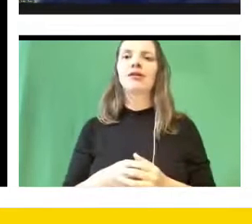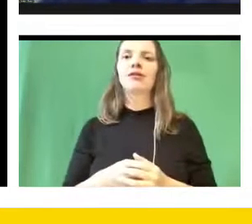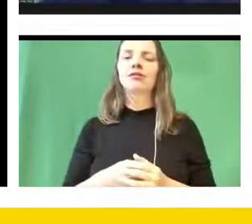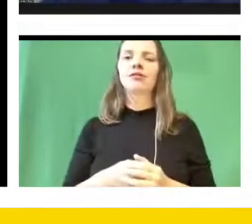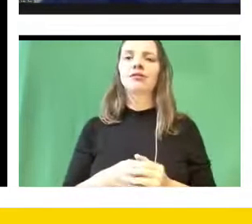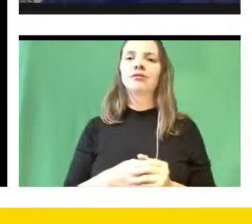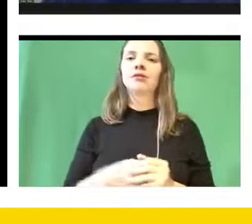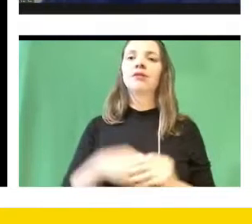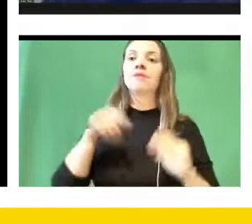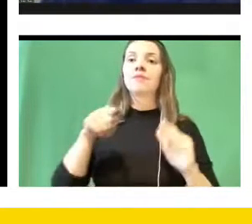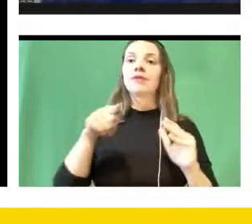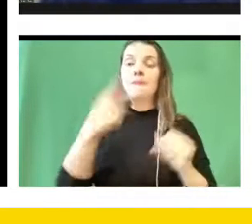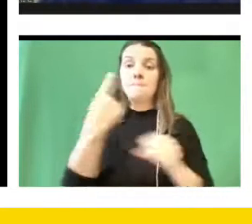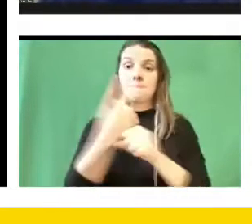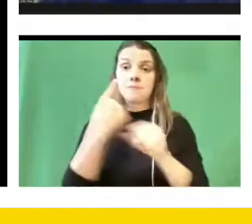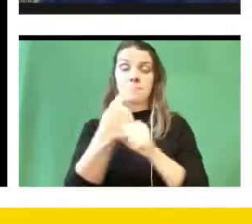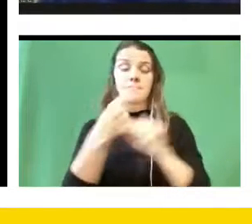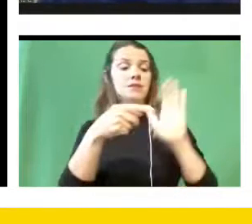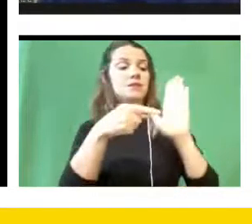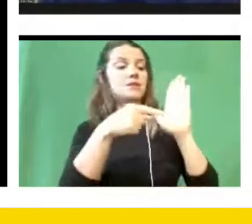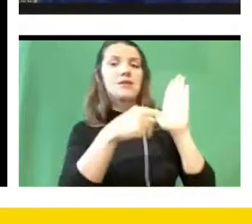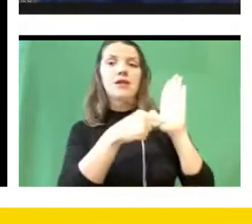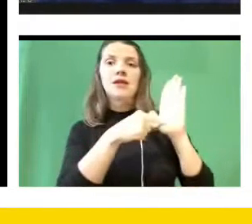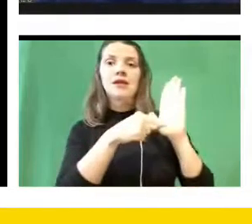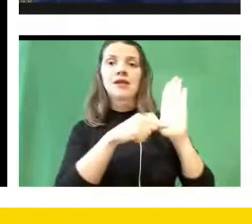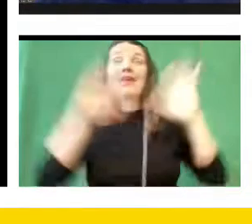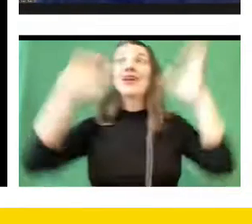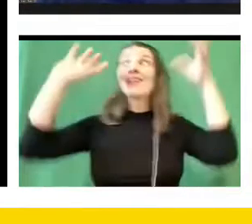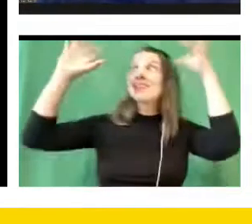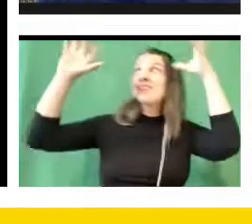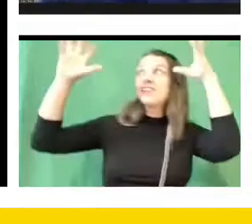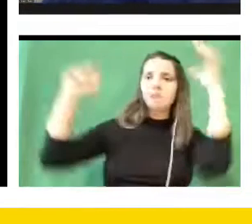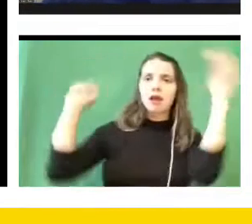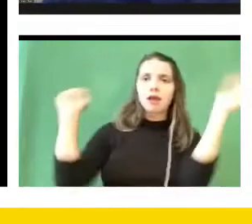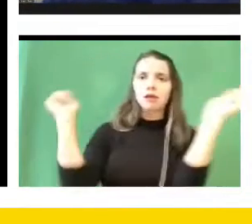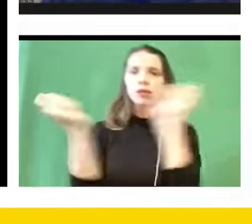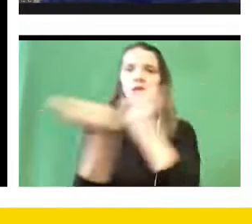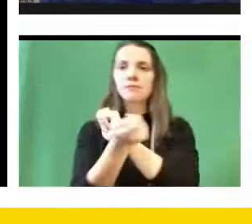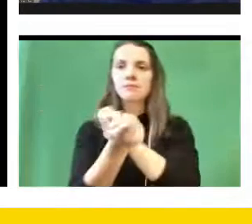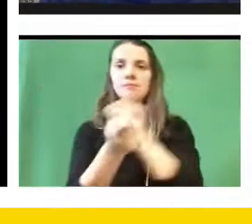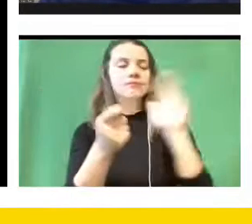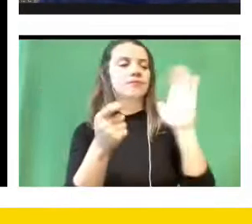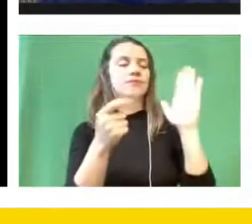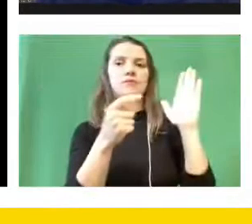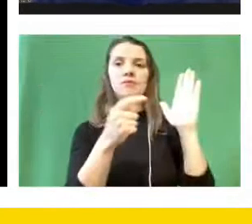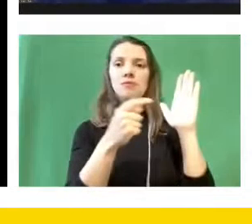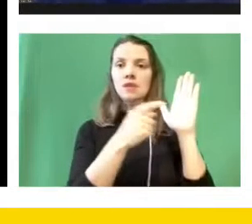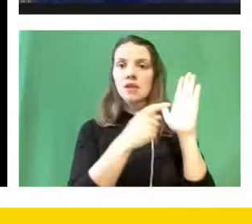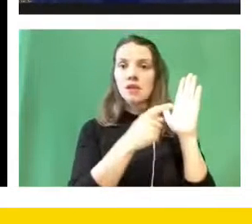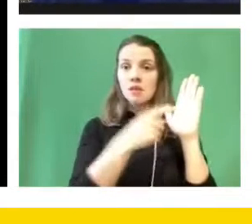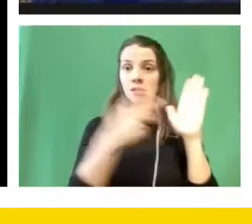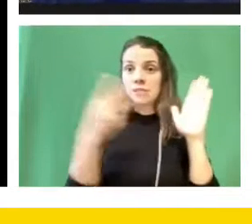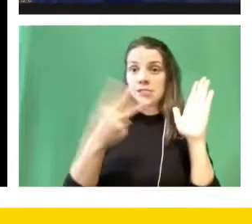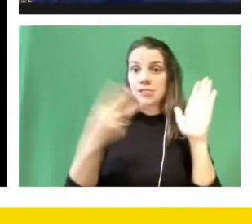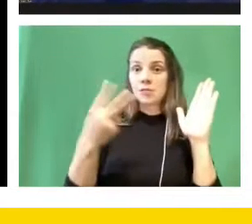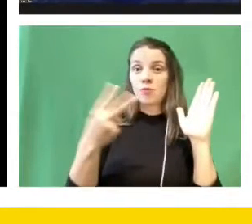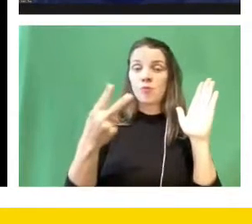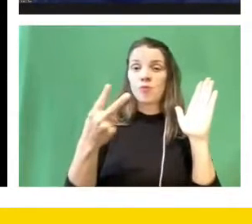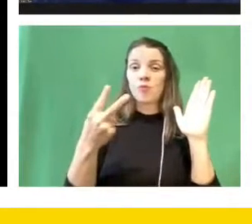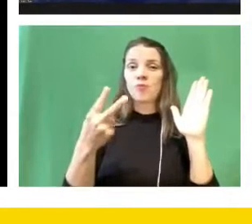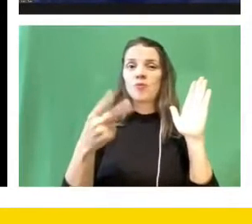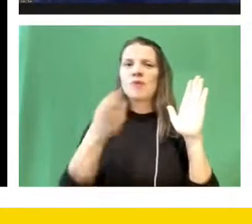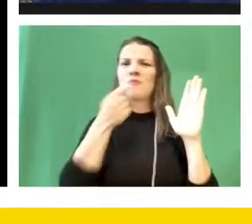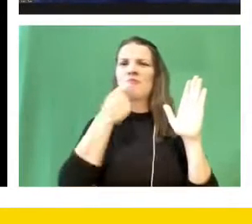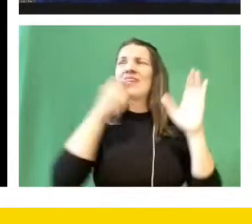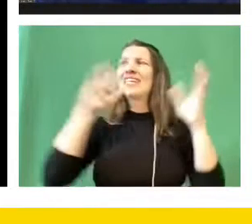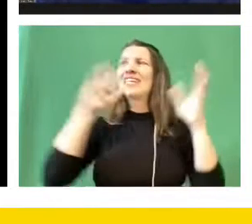La primera es la ley marco de cambio climático, la segunda ley es una que establece un sistema nacional de prevención de respuesta a desastres, y la